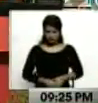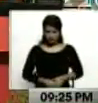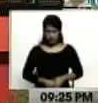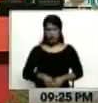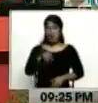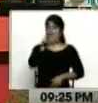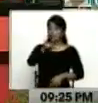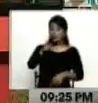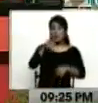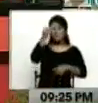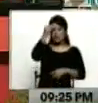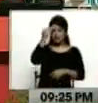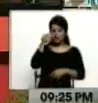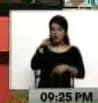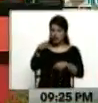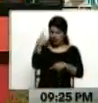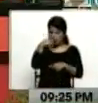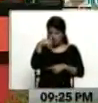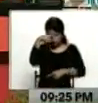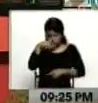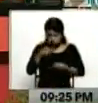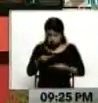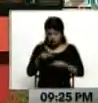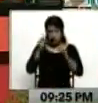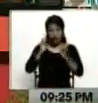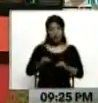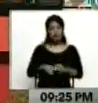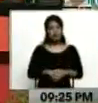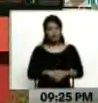as el que se come esa cara